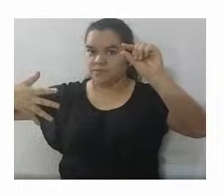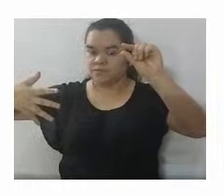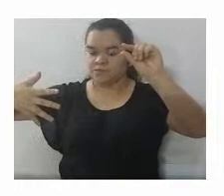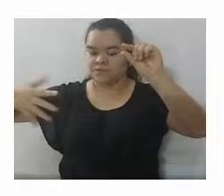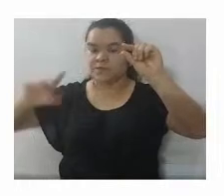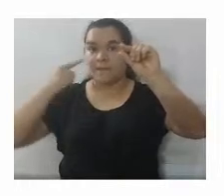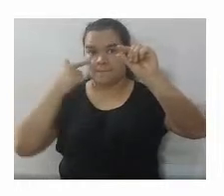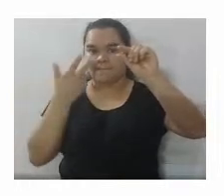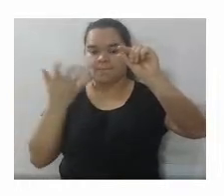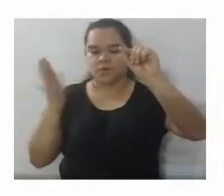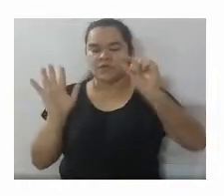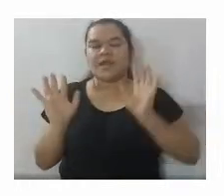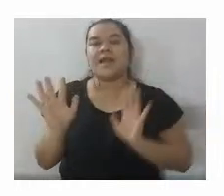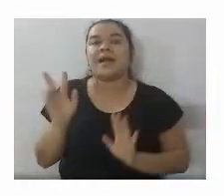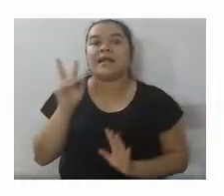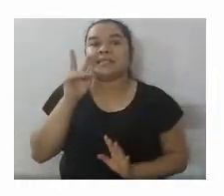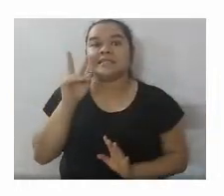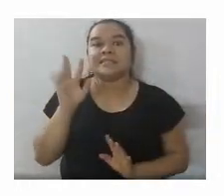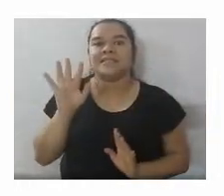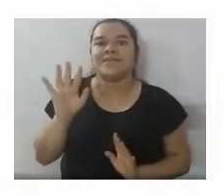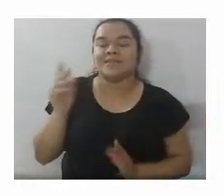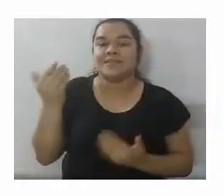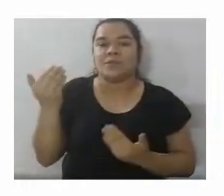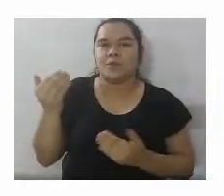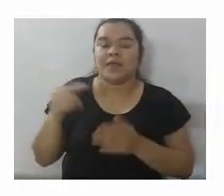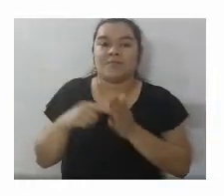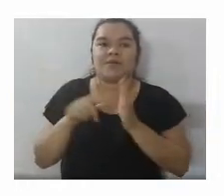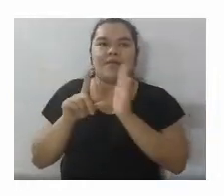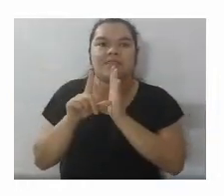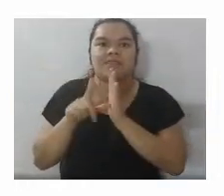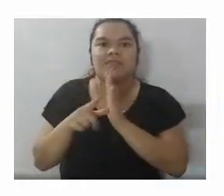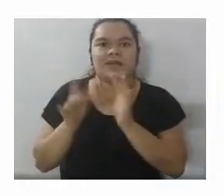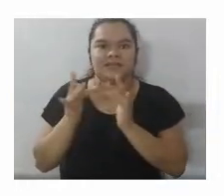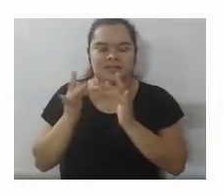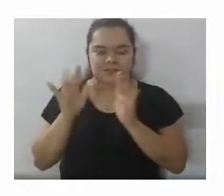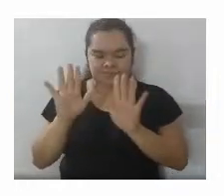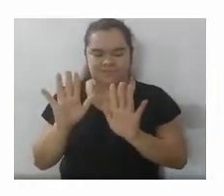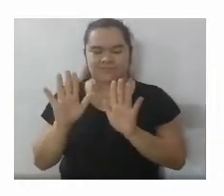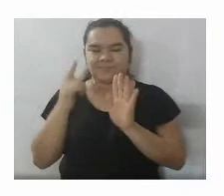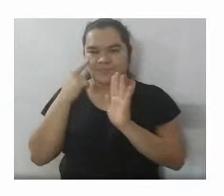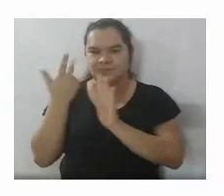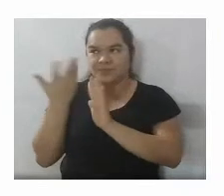a ver cómo nos trata la velocidad en internet.